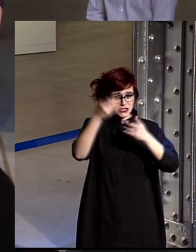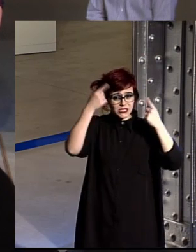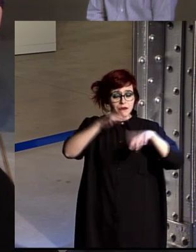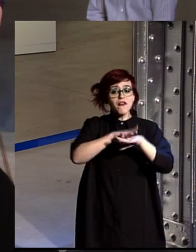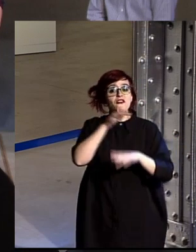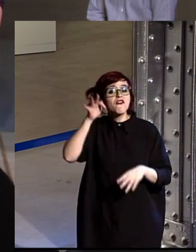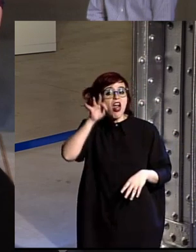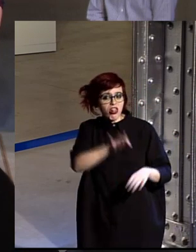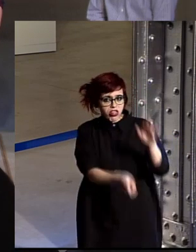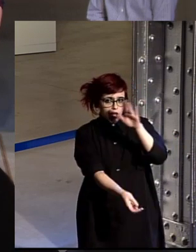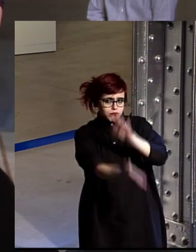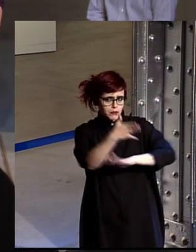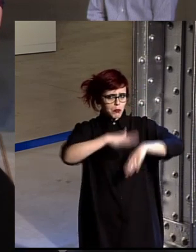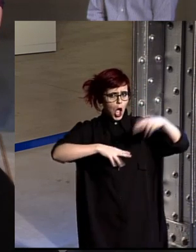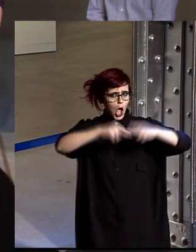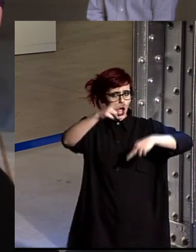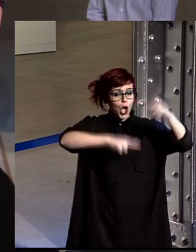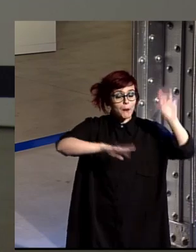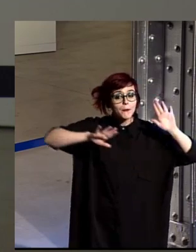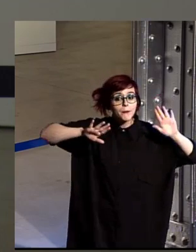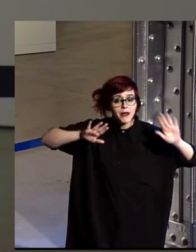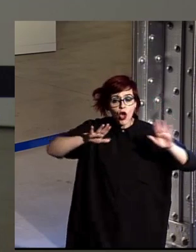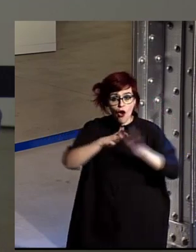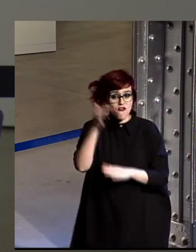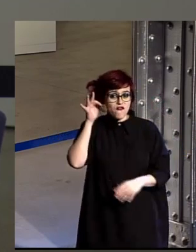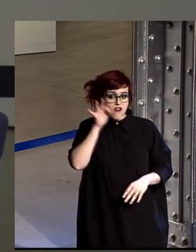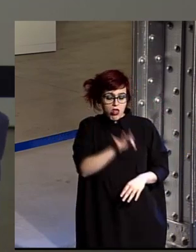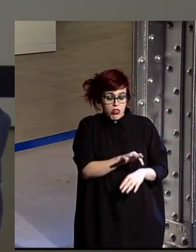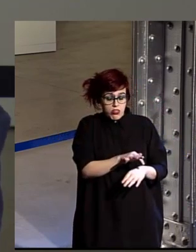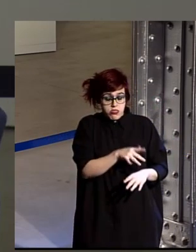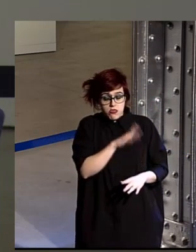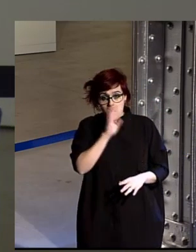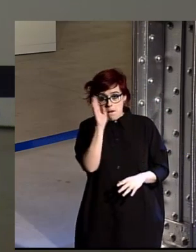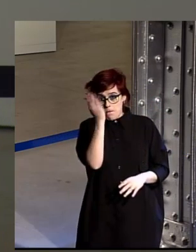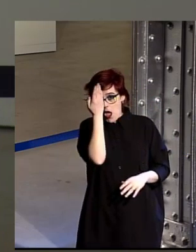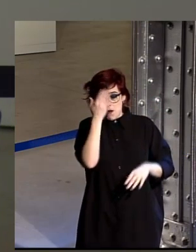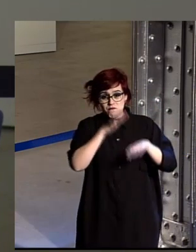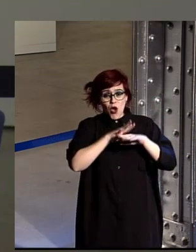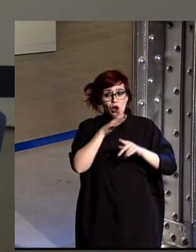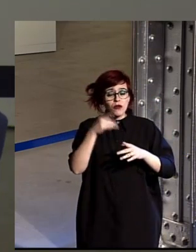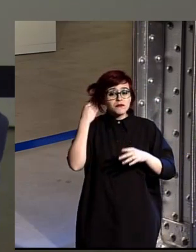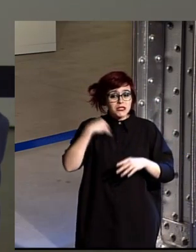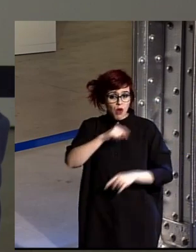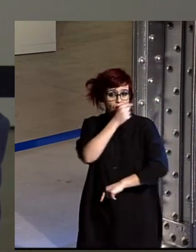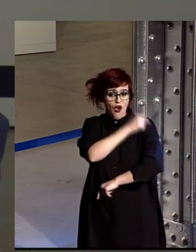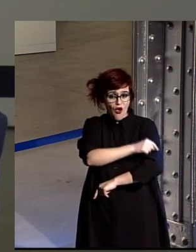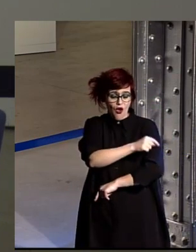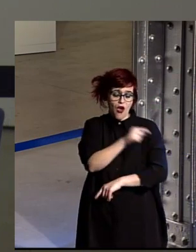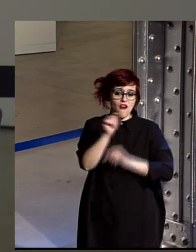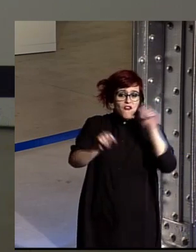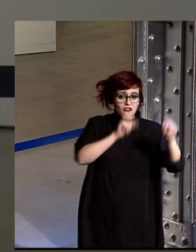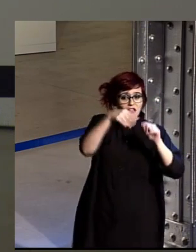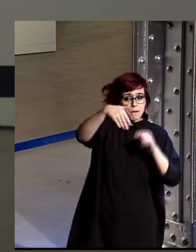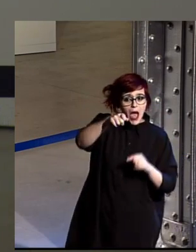canal francés, porque lo iban a hacer los franceses. Pero los franceses se estrellaron porque tenían casos de malaria que no podían